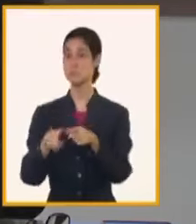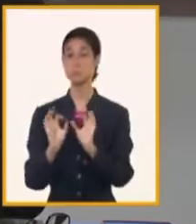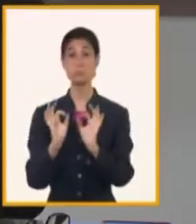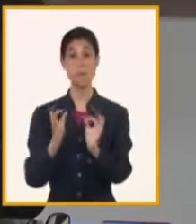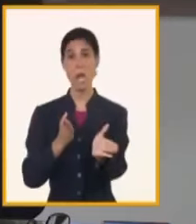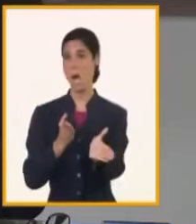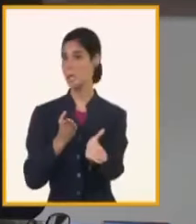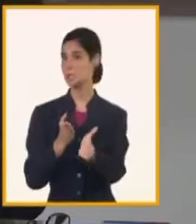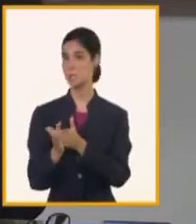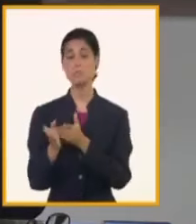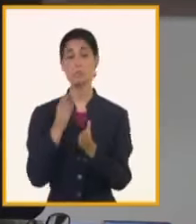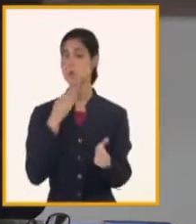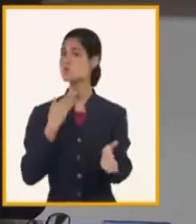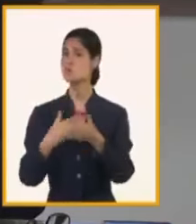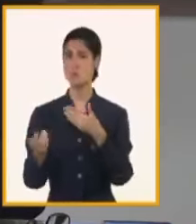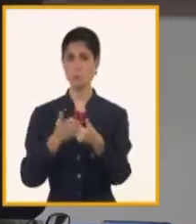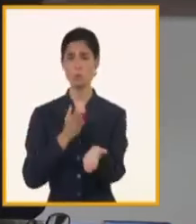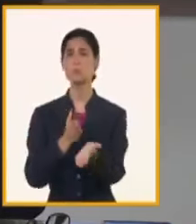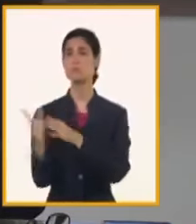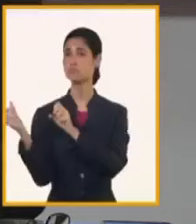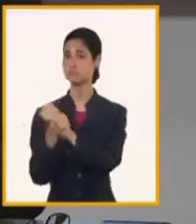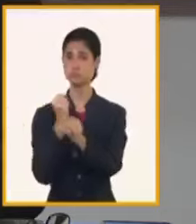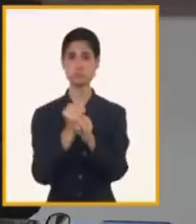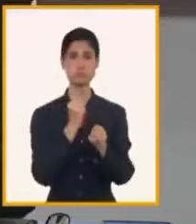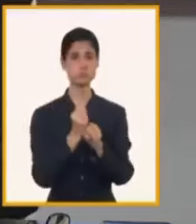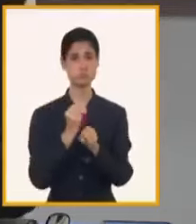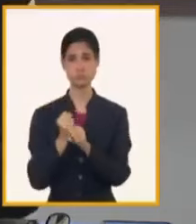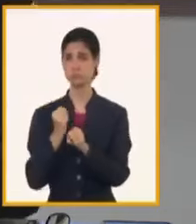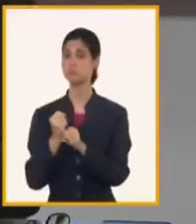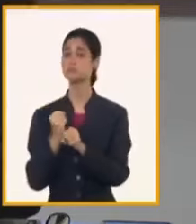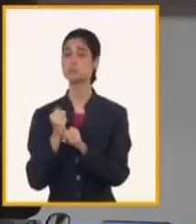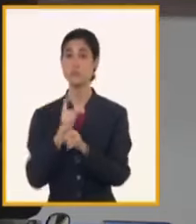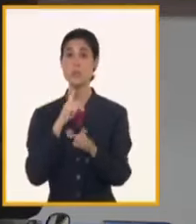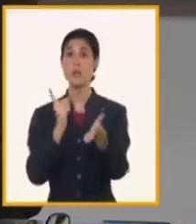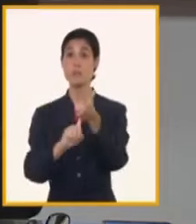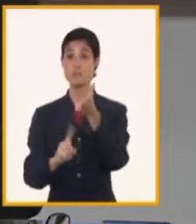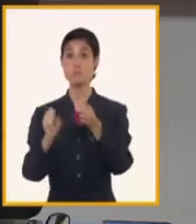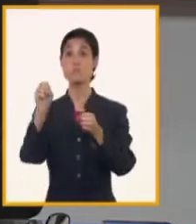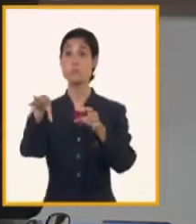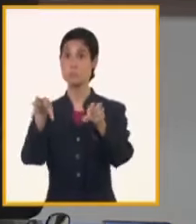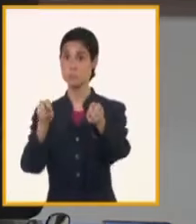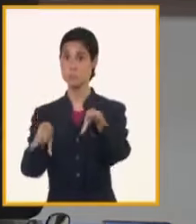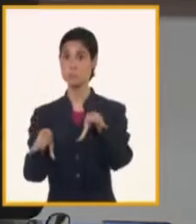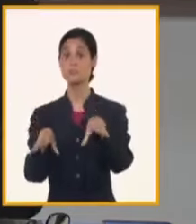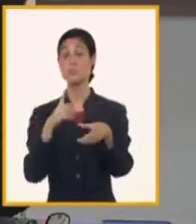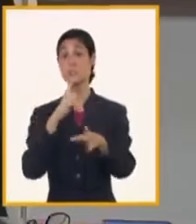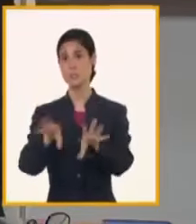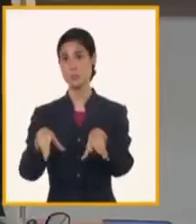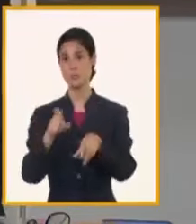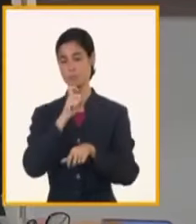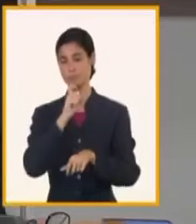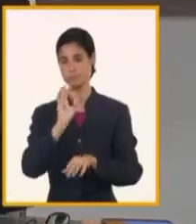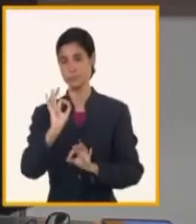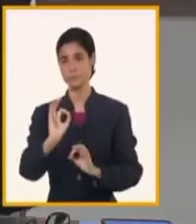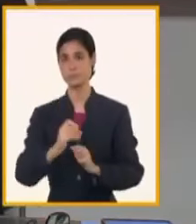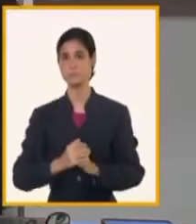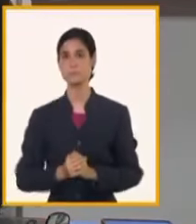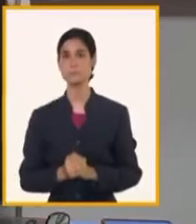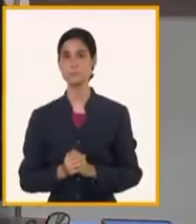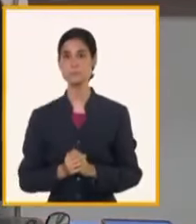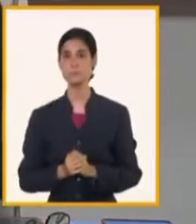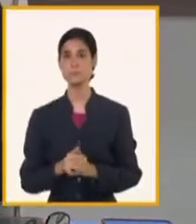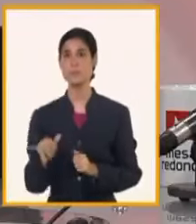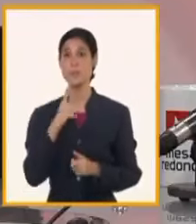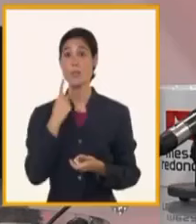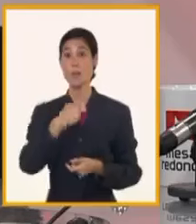días con esa situación se mantiene sistema eléctrico trabajando en las condiciones en las condiciones que tenemos y así con ese con ese esfuerzo